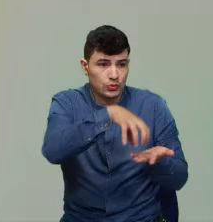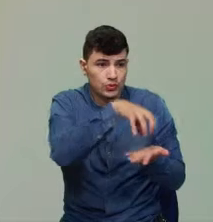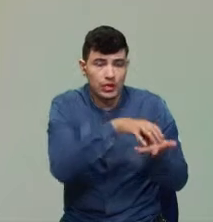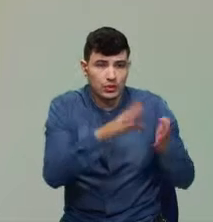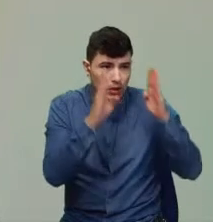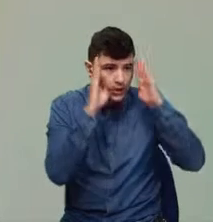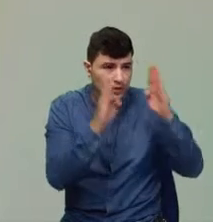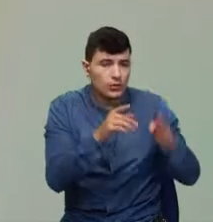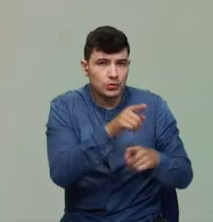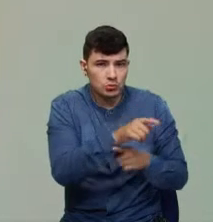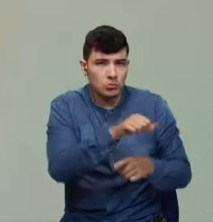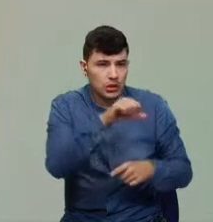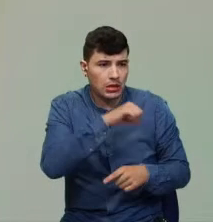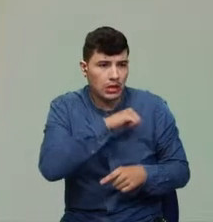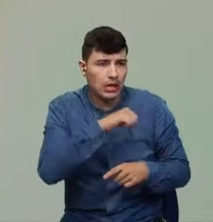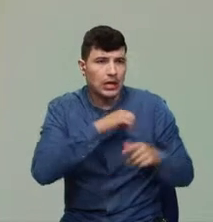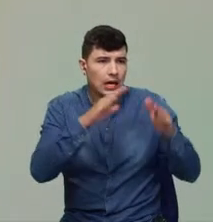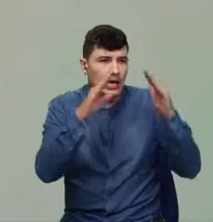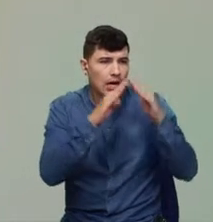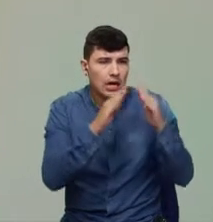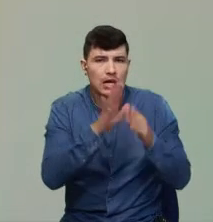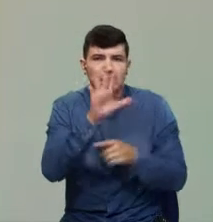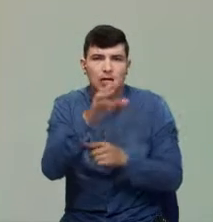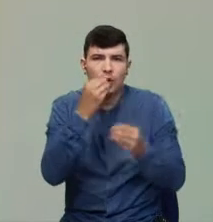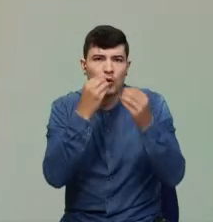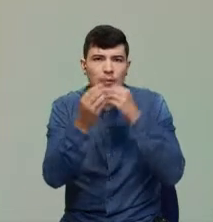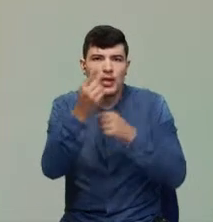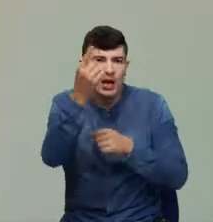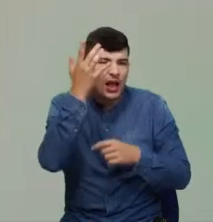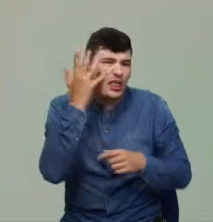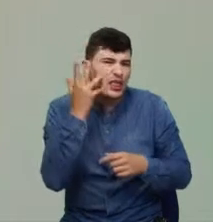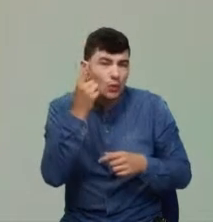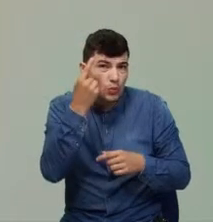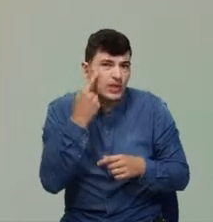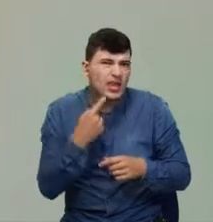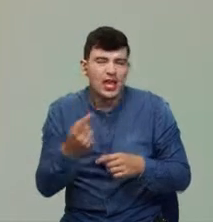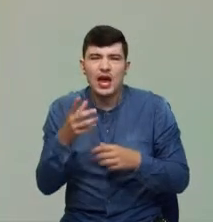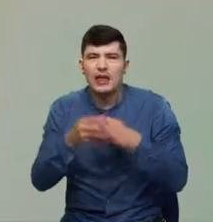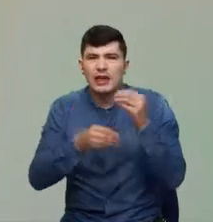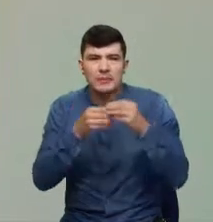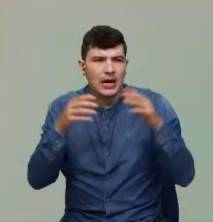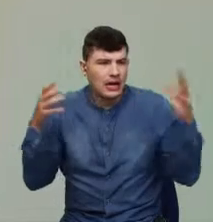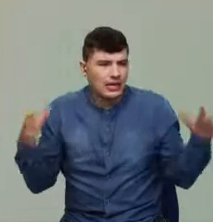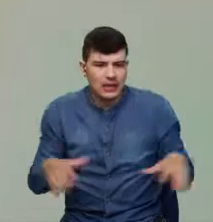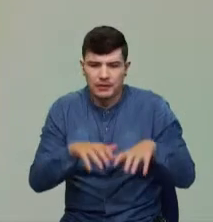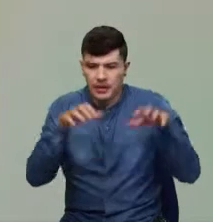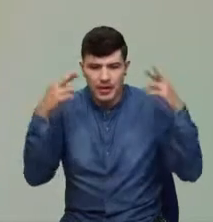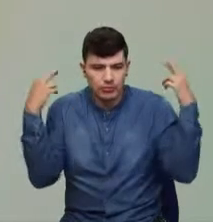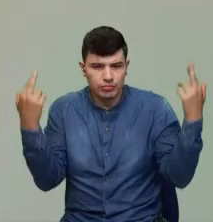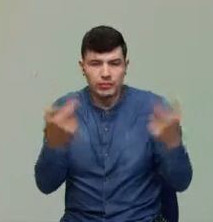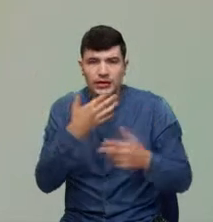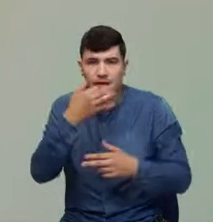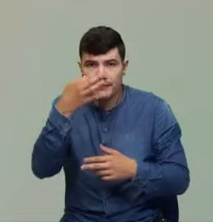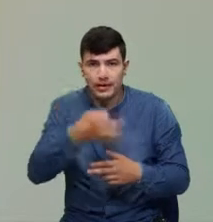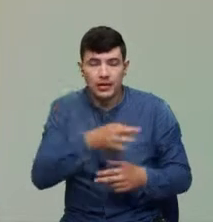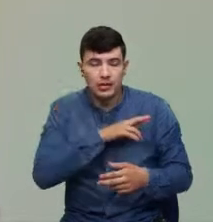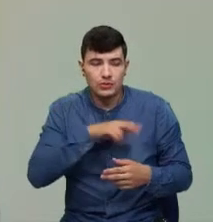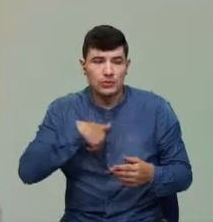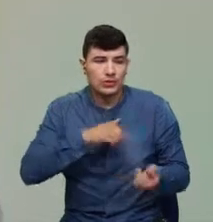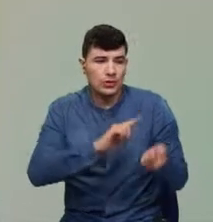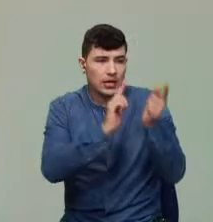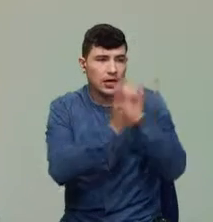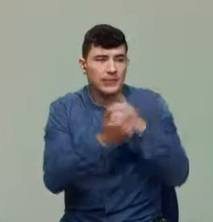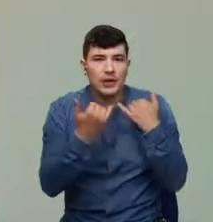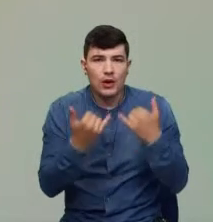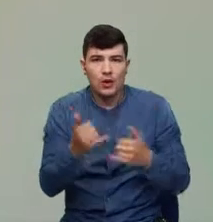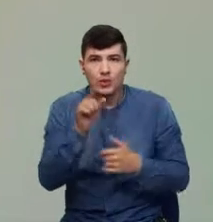manera permanente, 5 comidas al día, atención integral, profesional, actividades lúdico-recreativas, y realmente le hemos transformado la vida. Hoy